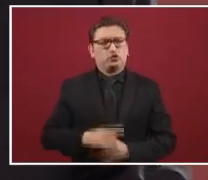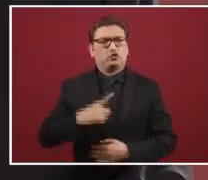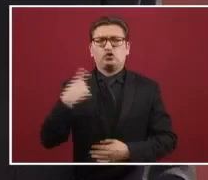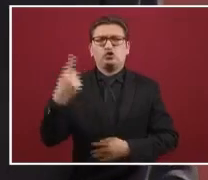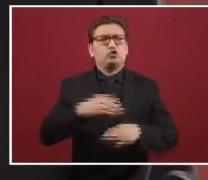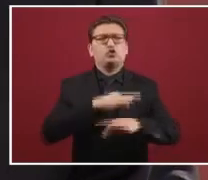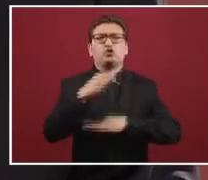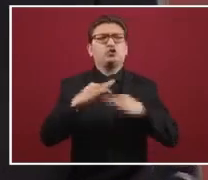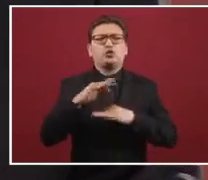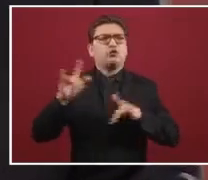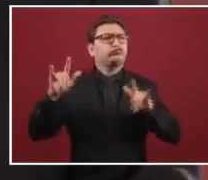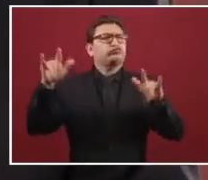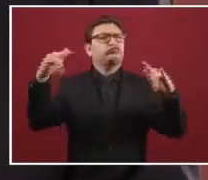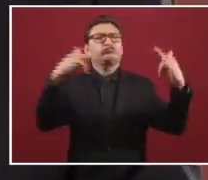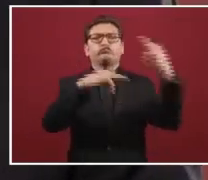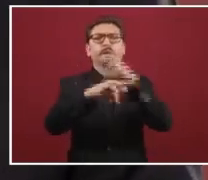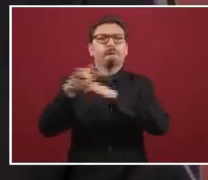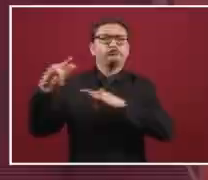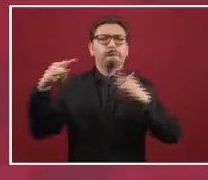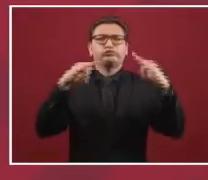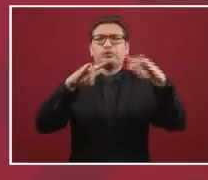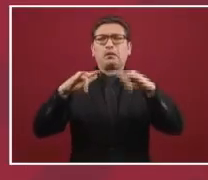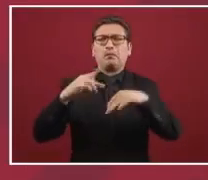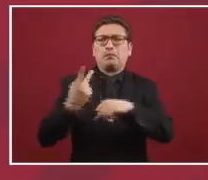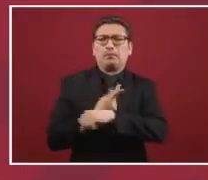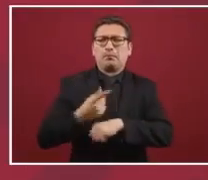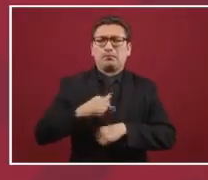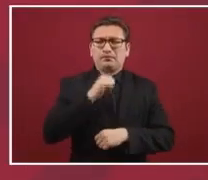todos, sin ningún problema.